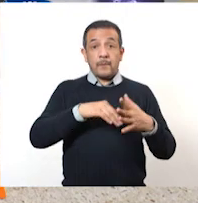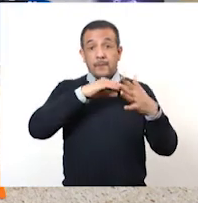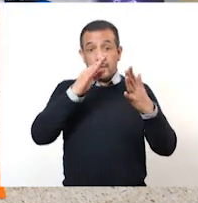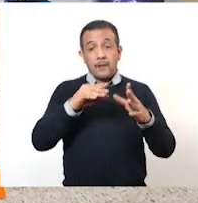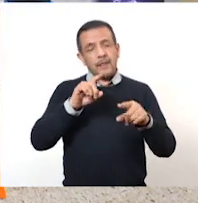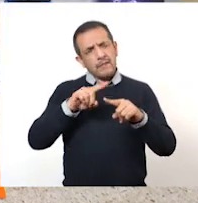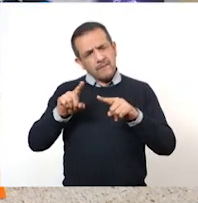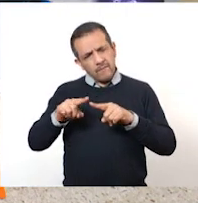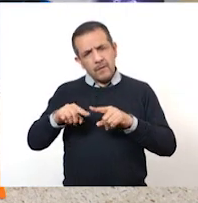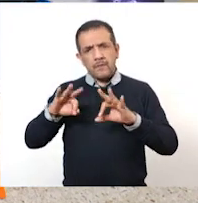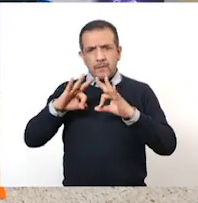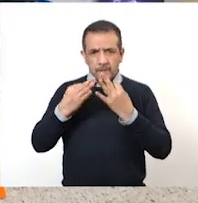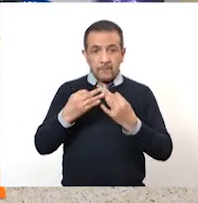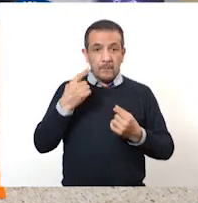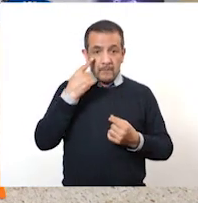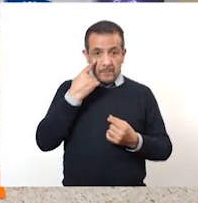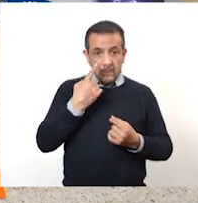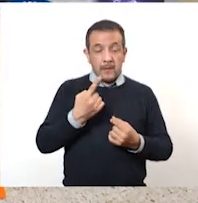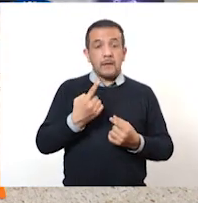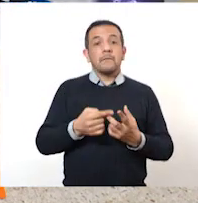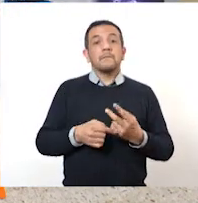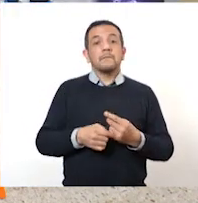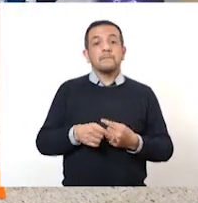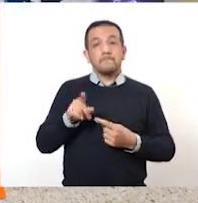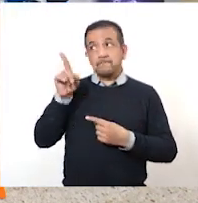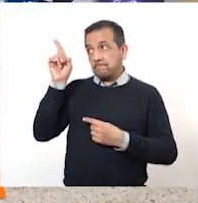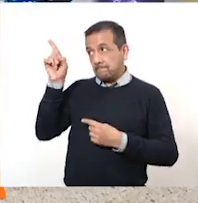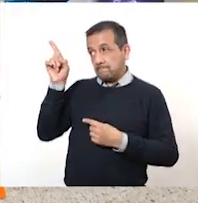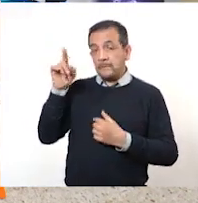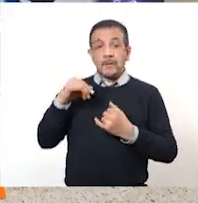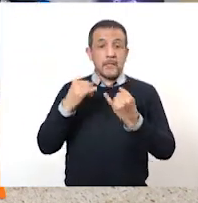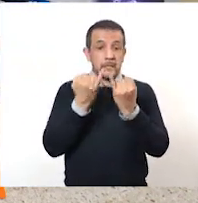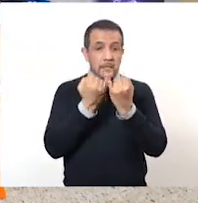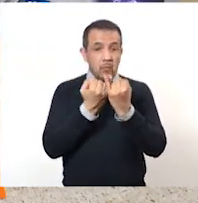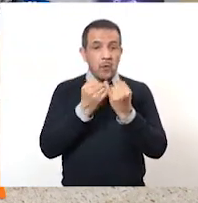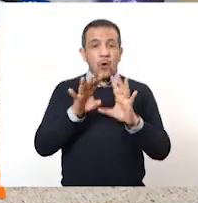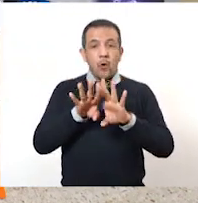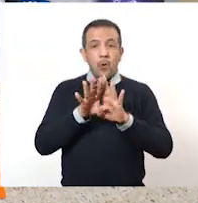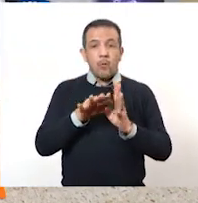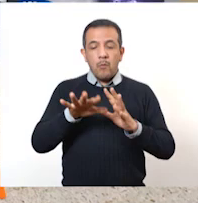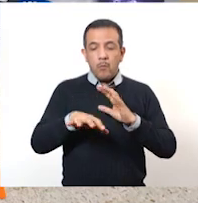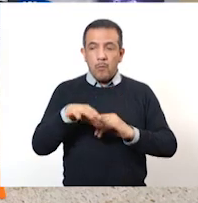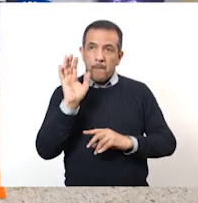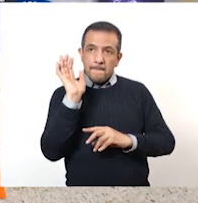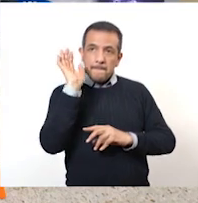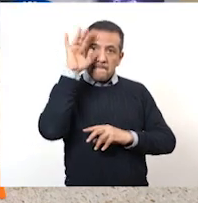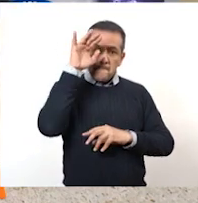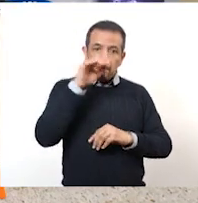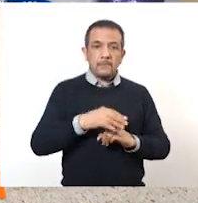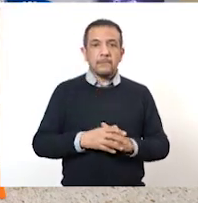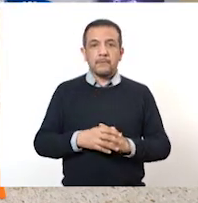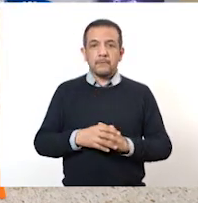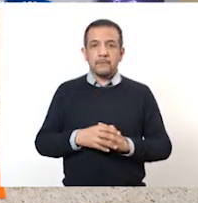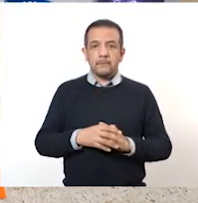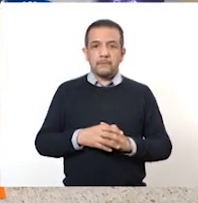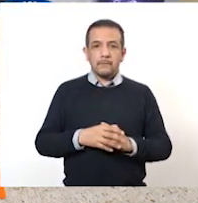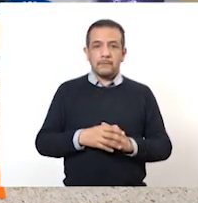Tenemos otras dos variantes. Una es la variante del básquetbol.